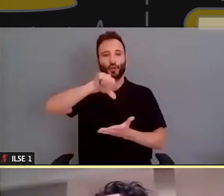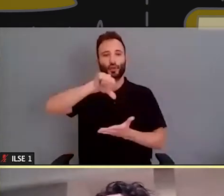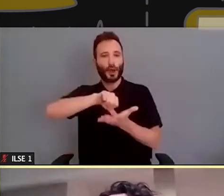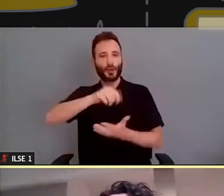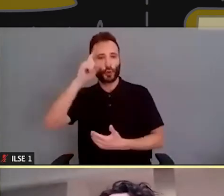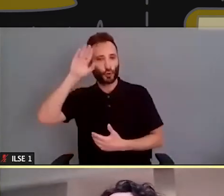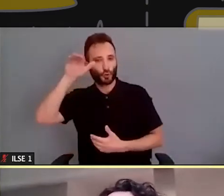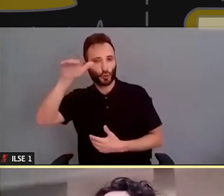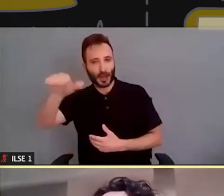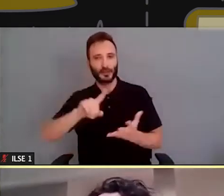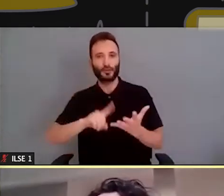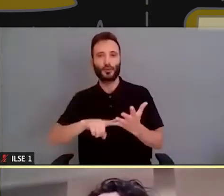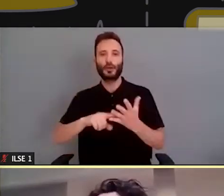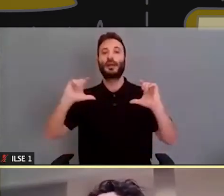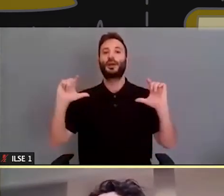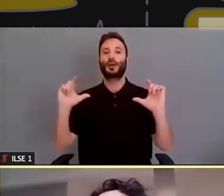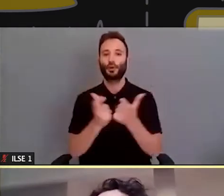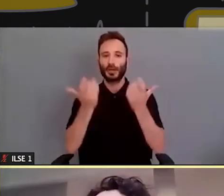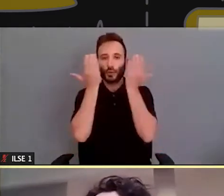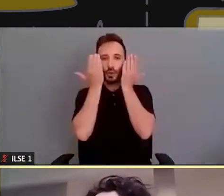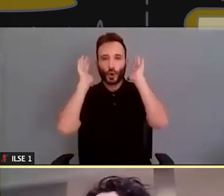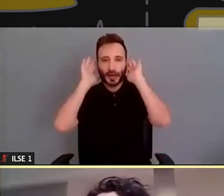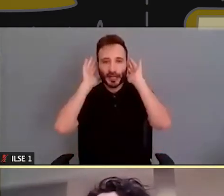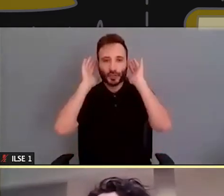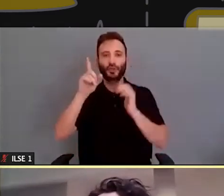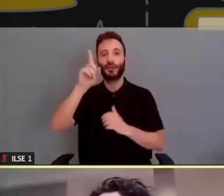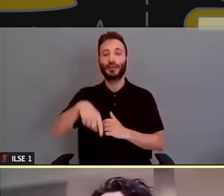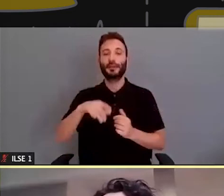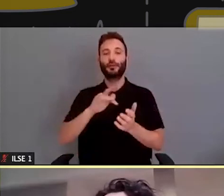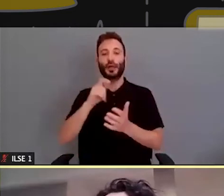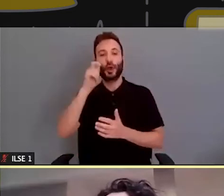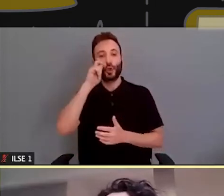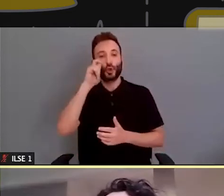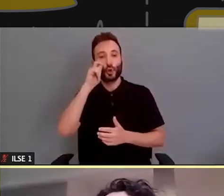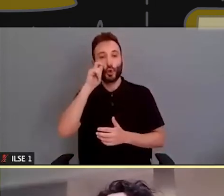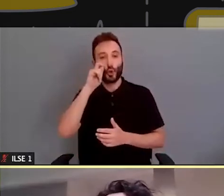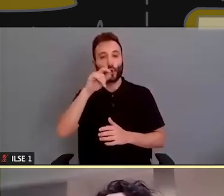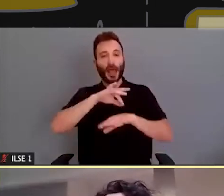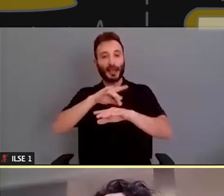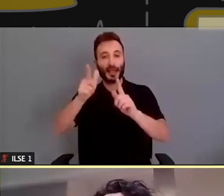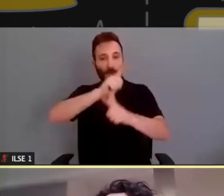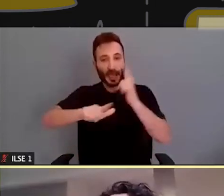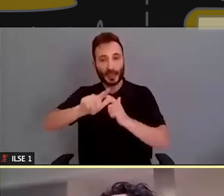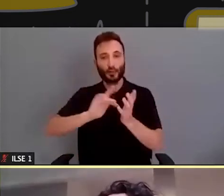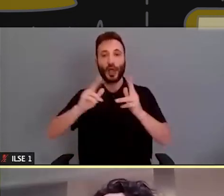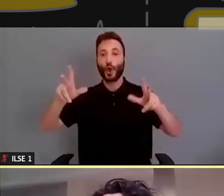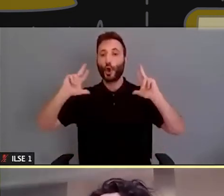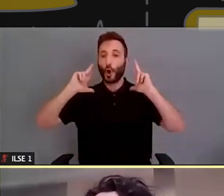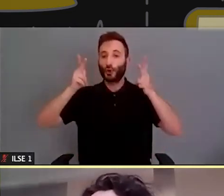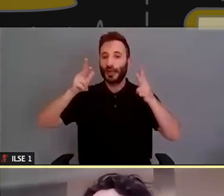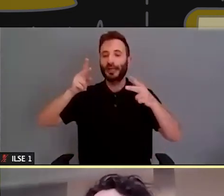las reuniones, congresos, incentivos, los turoperadores y las agencias de viajes, los alojamientos y la restauración. ¿Por qué?